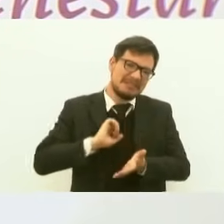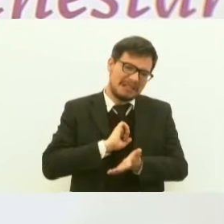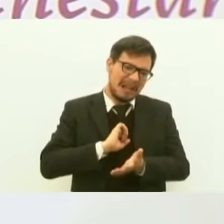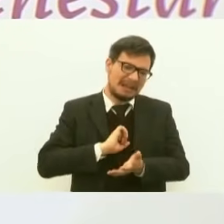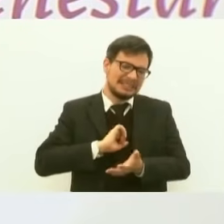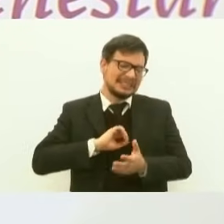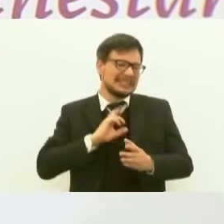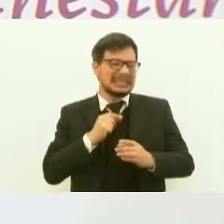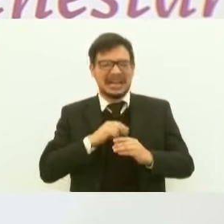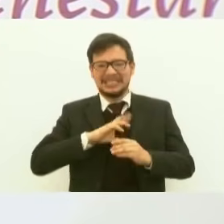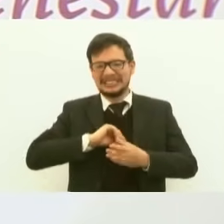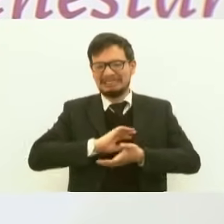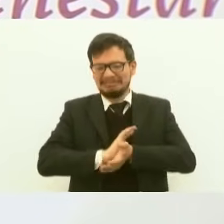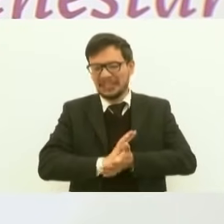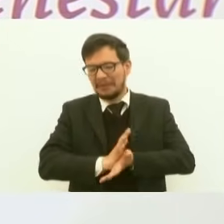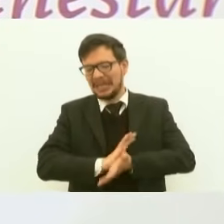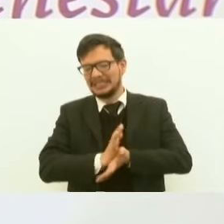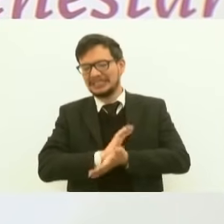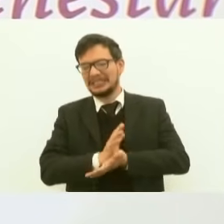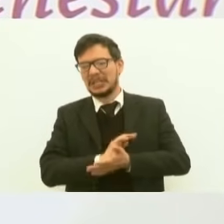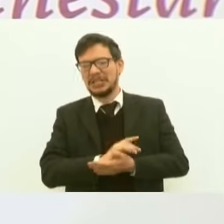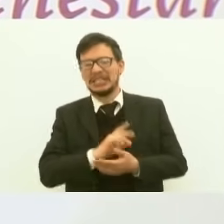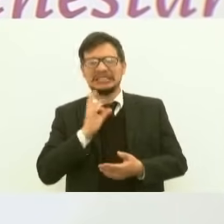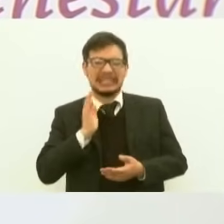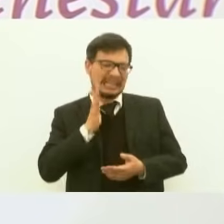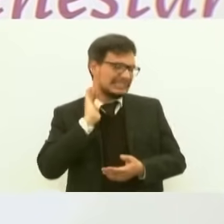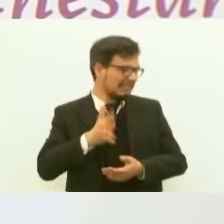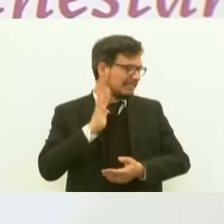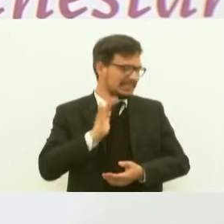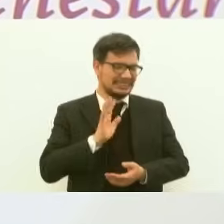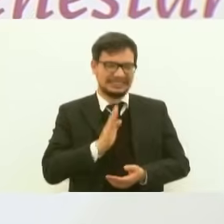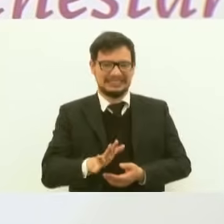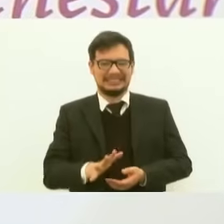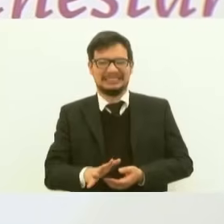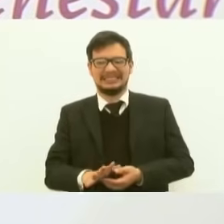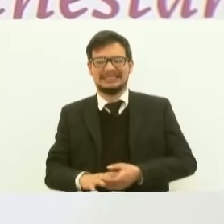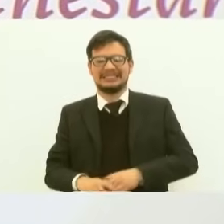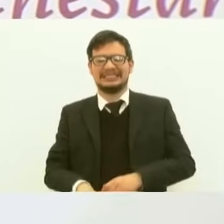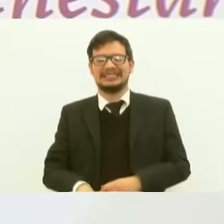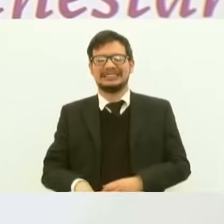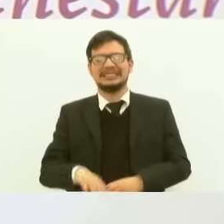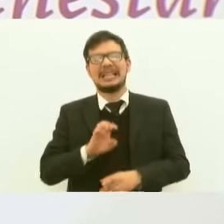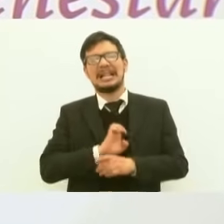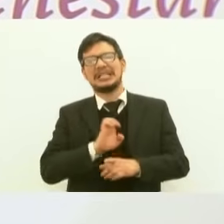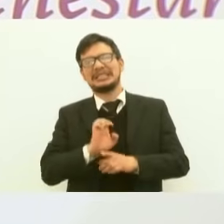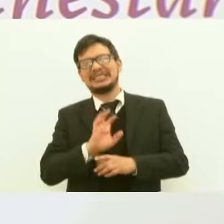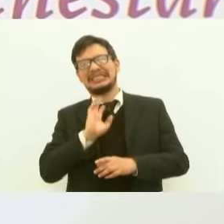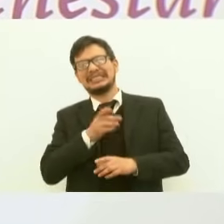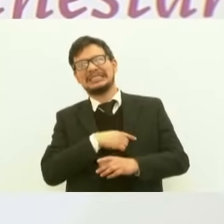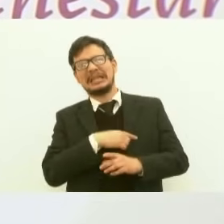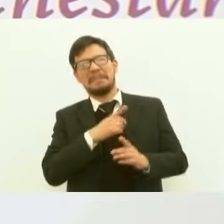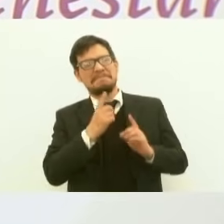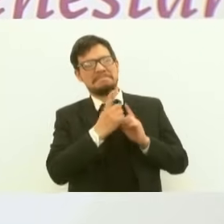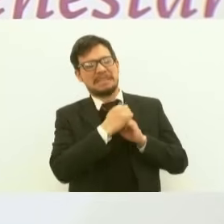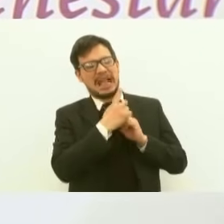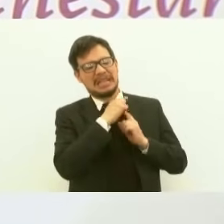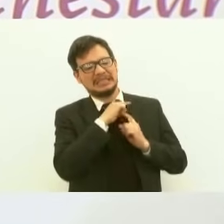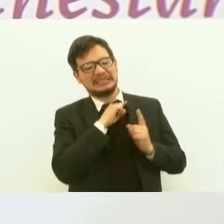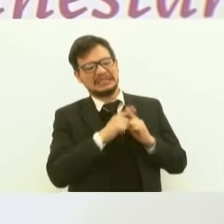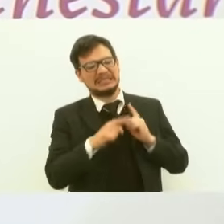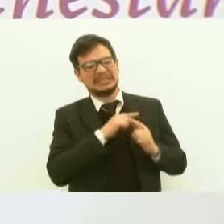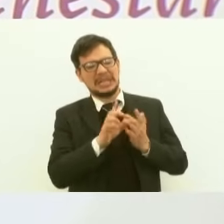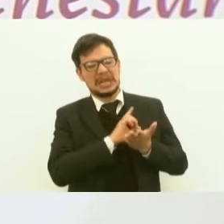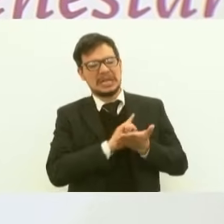y otro fraude. Dice, ya, les vamos a quitar a estos hasta el derecho a